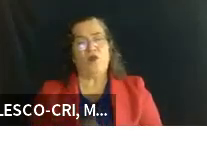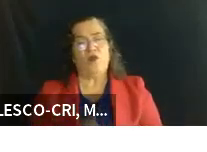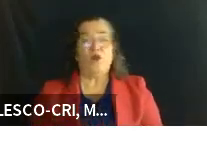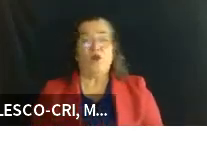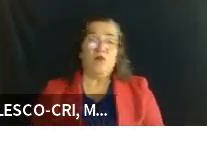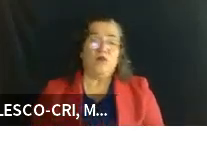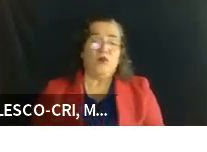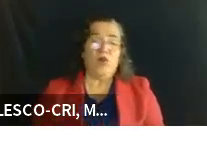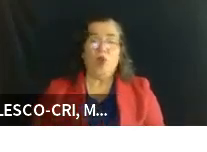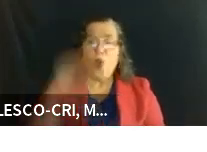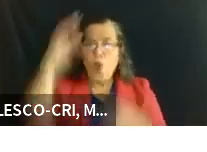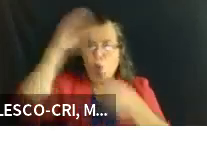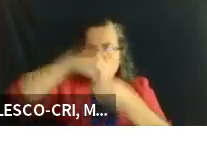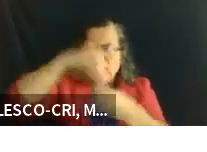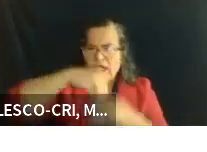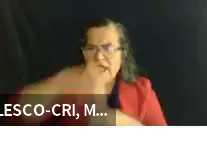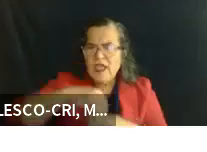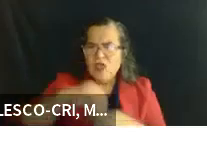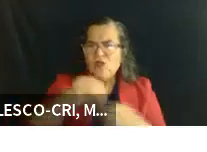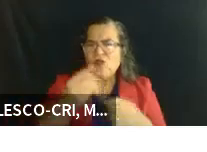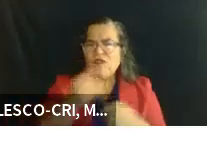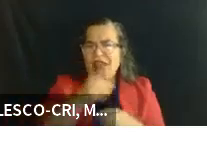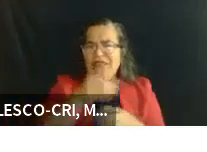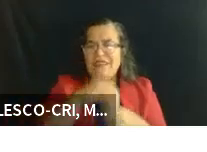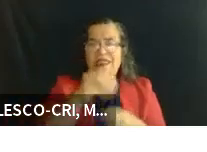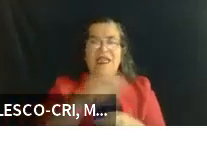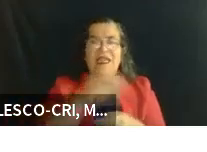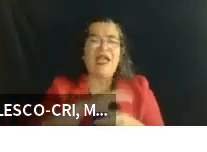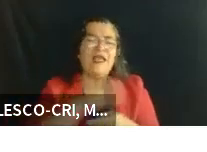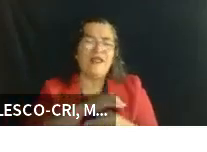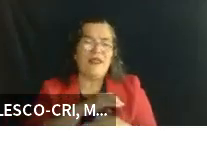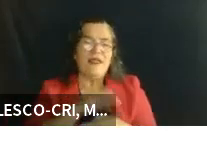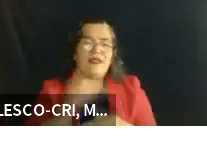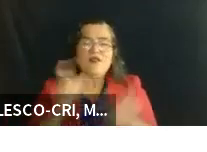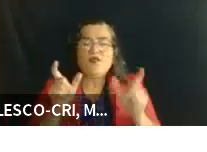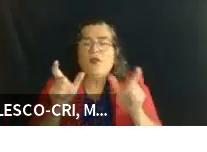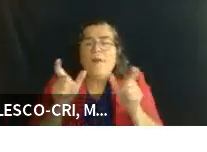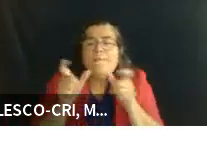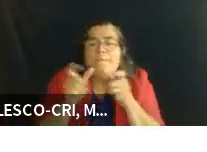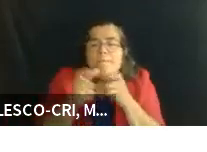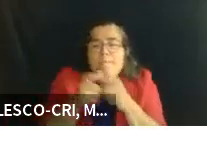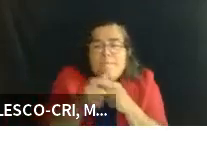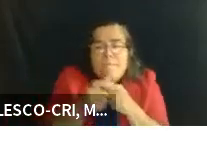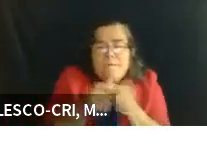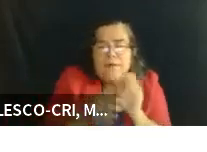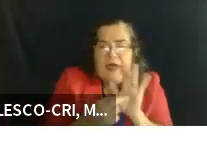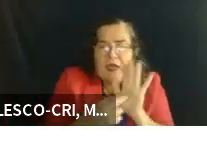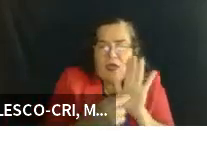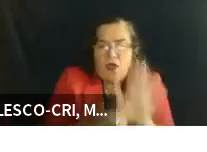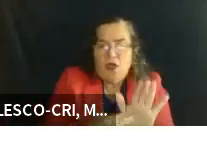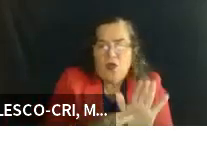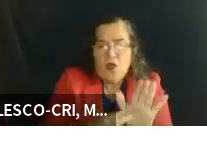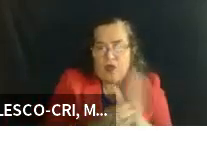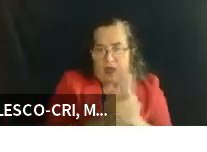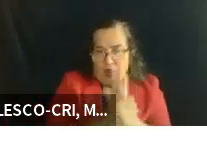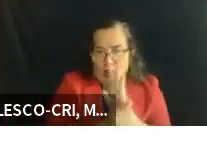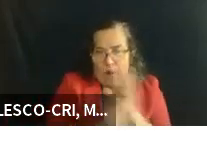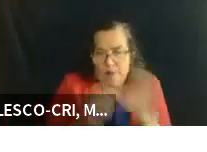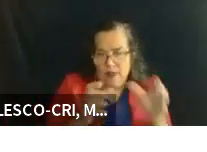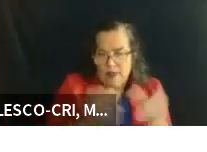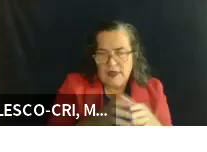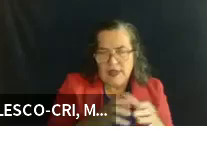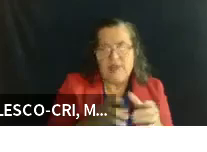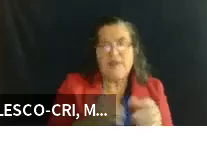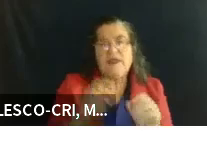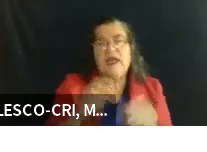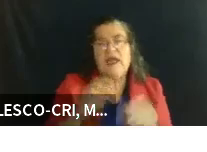vehiculizar esa actuación, y las condiciones de calidad. O sea, es una micro representación, por supuesto, de la competencia en el nivel de logro